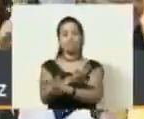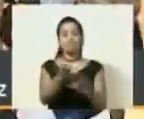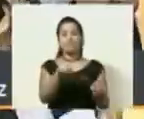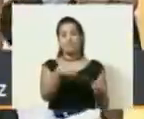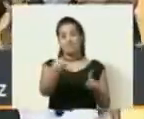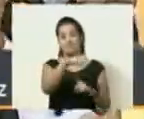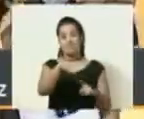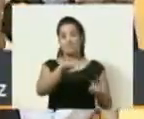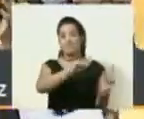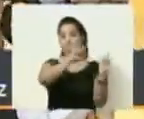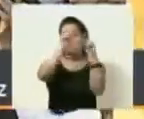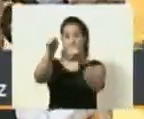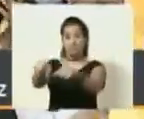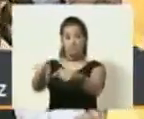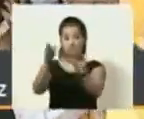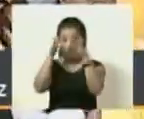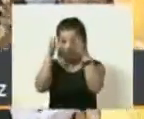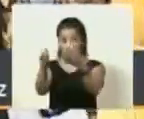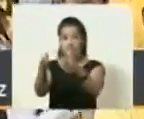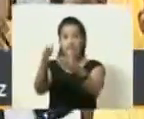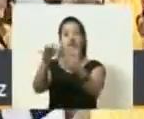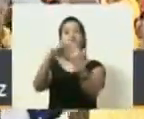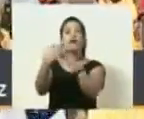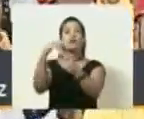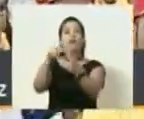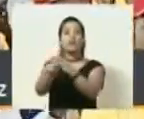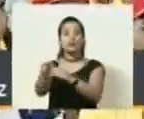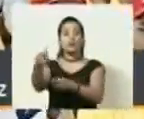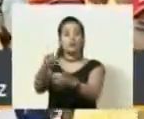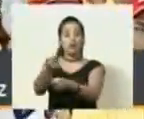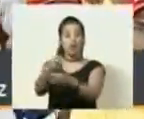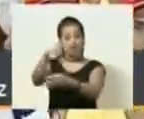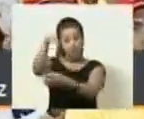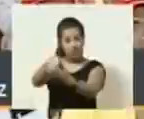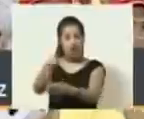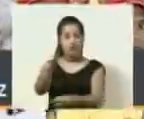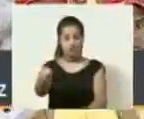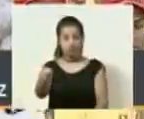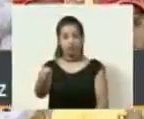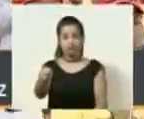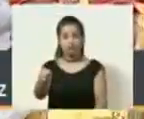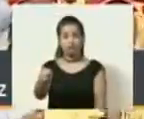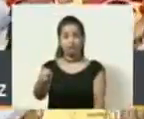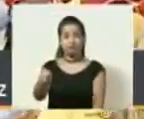directo a barrio adentro, 100%,